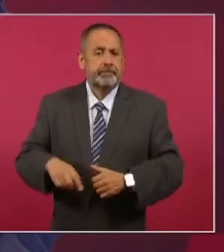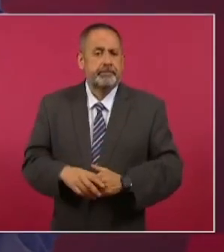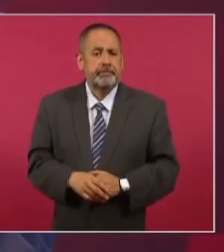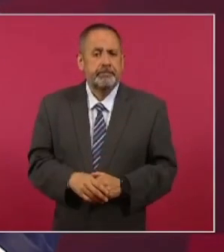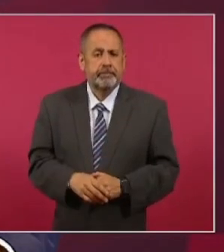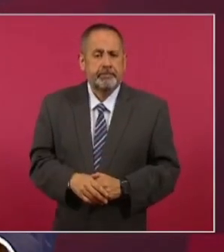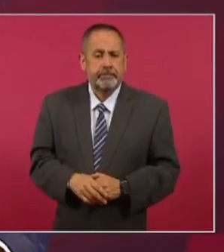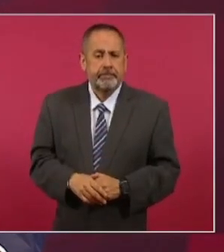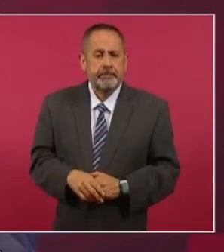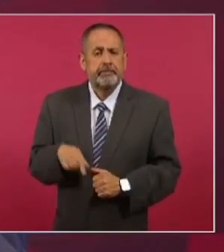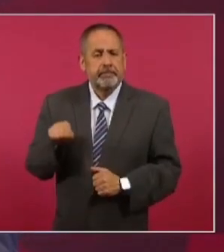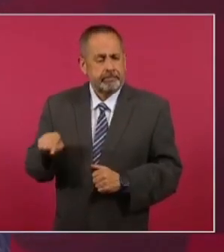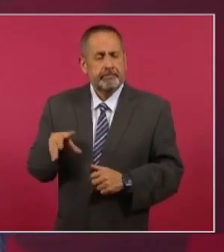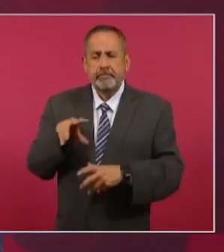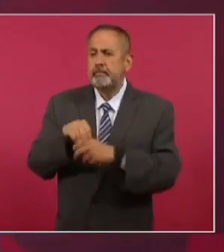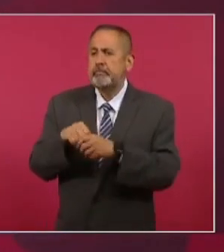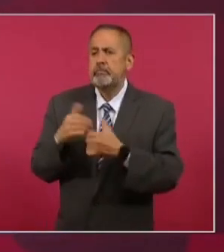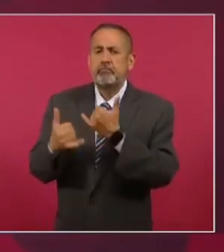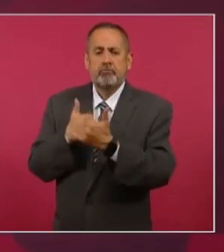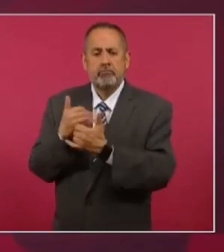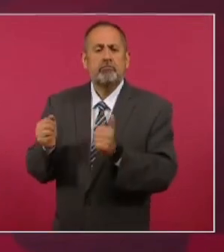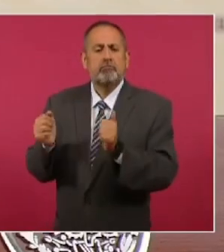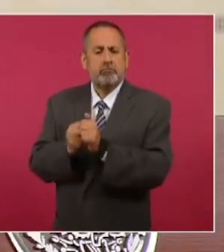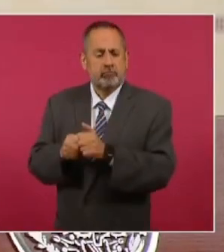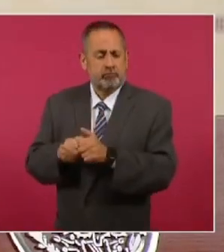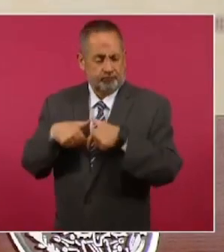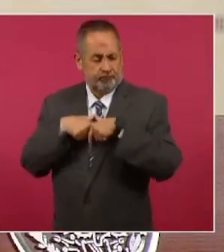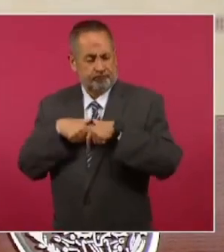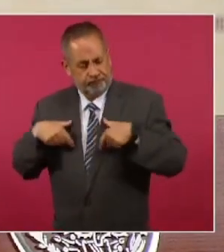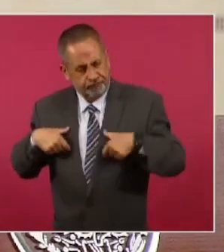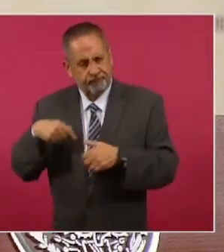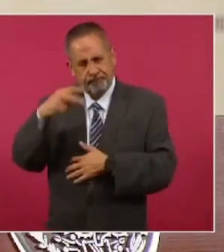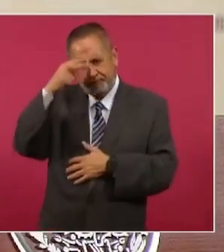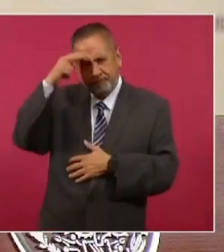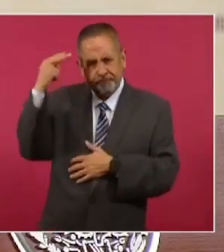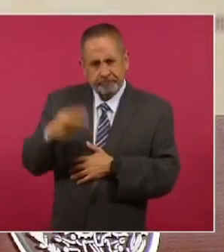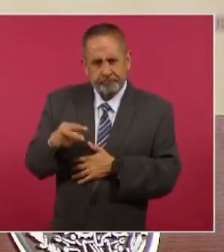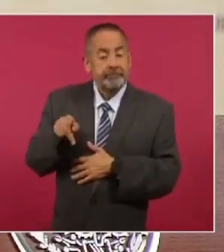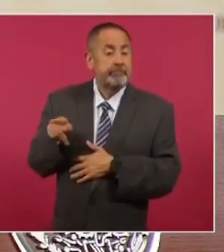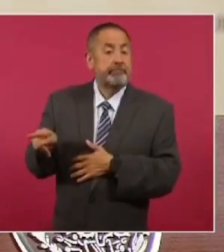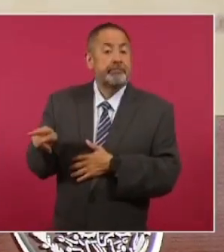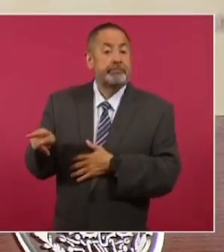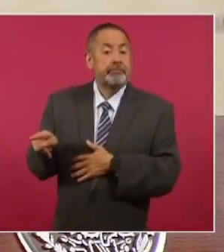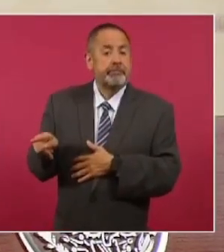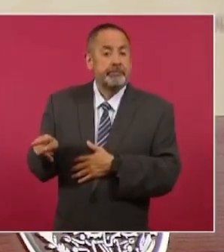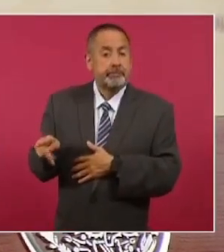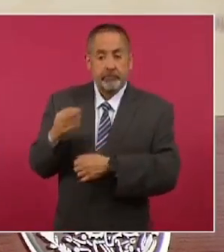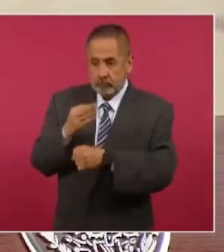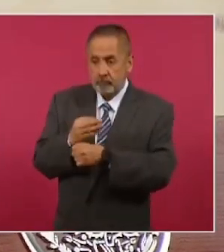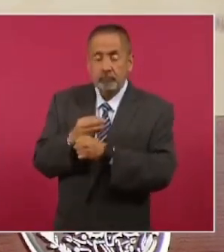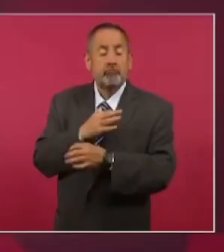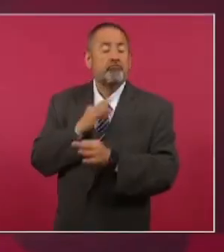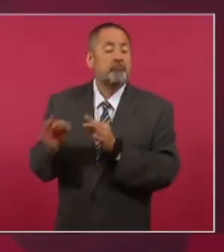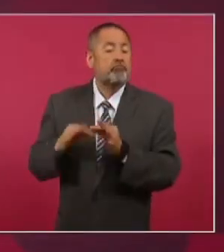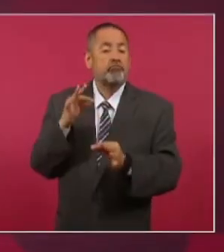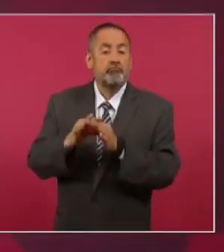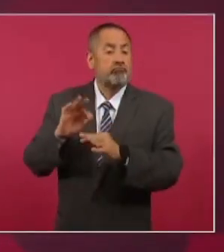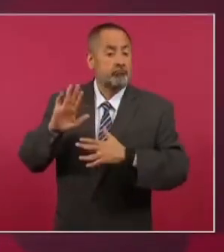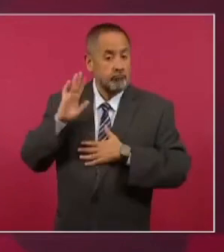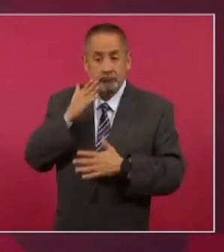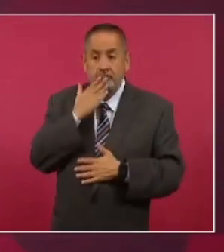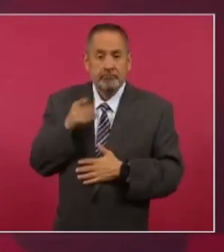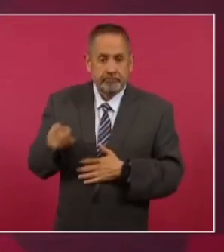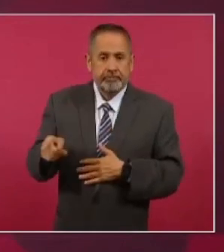iba a jugar con el equipo de México y está cumpliendo porque